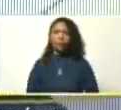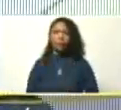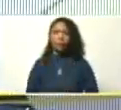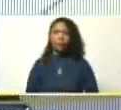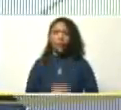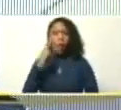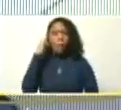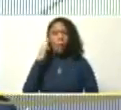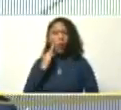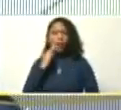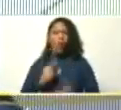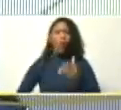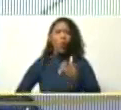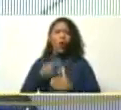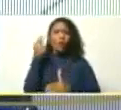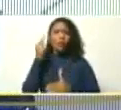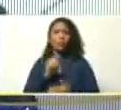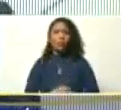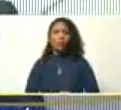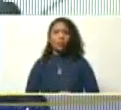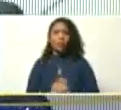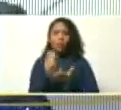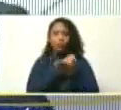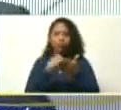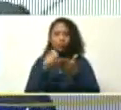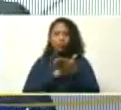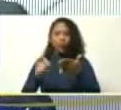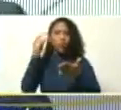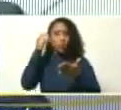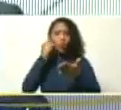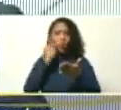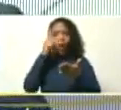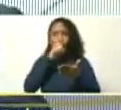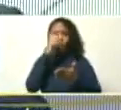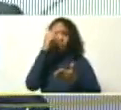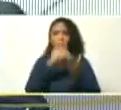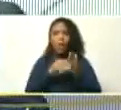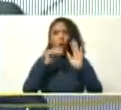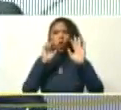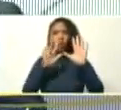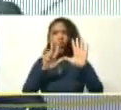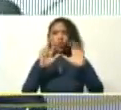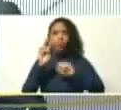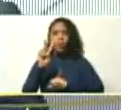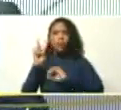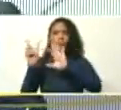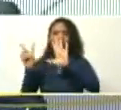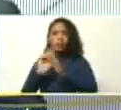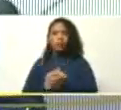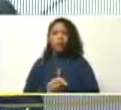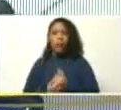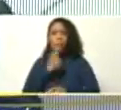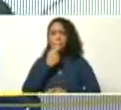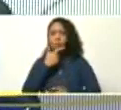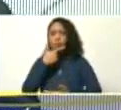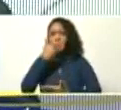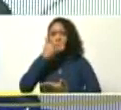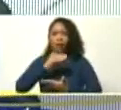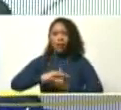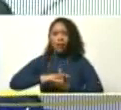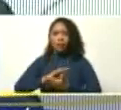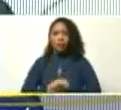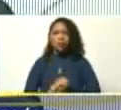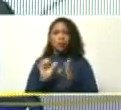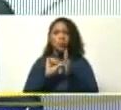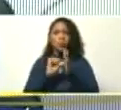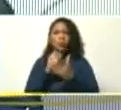Bolívar una vez le escribió a Sucre, en el año 1827, una hermosa carta en